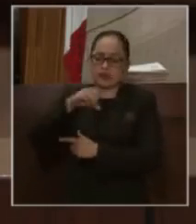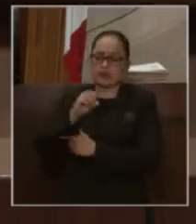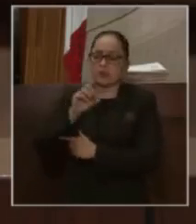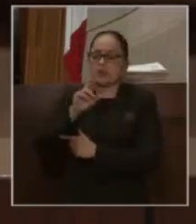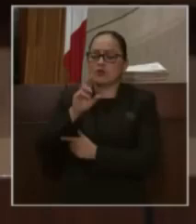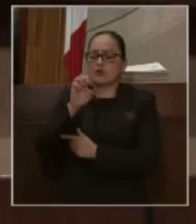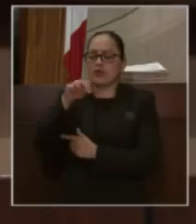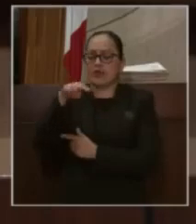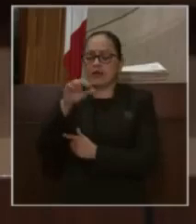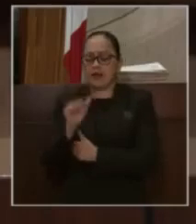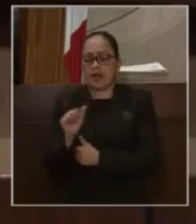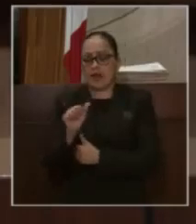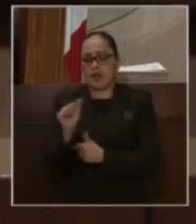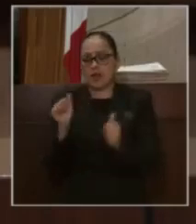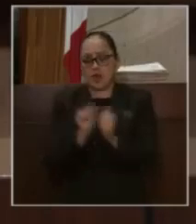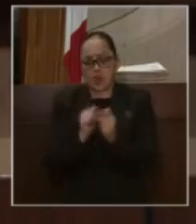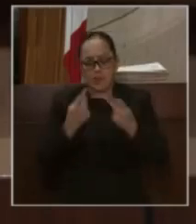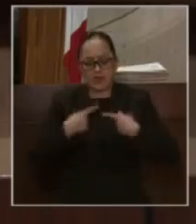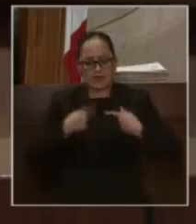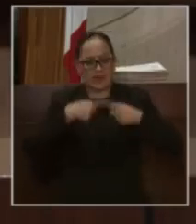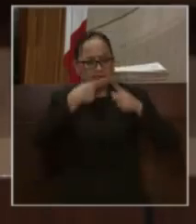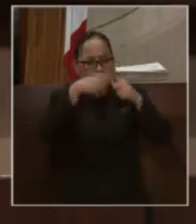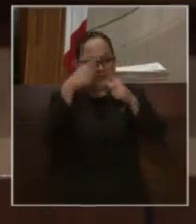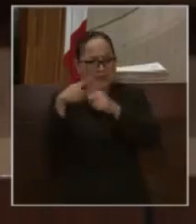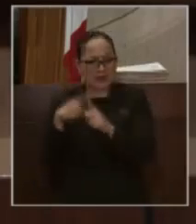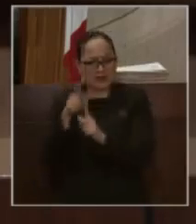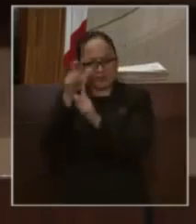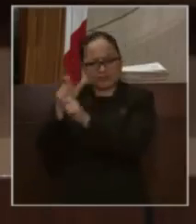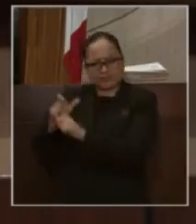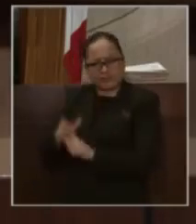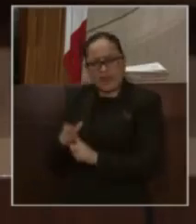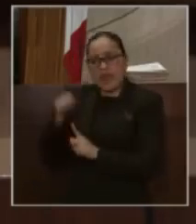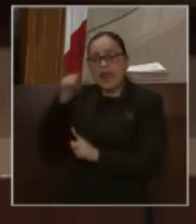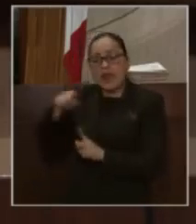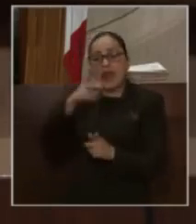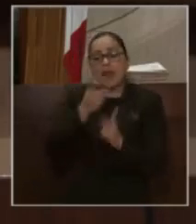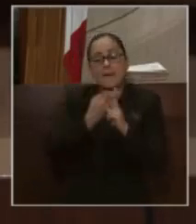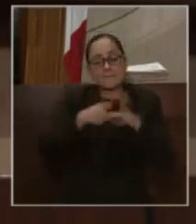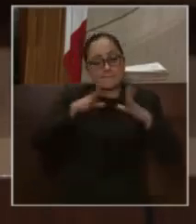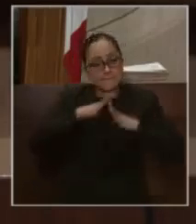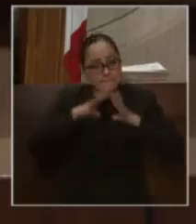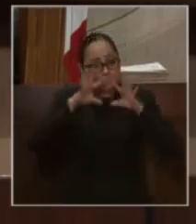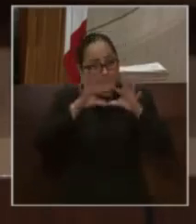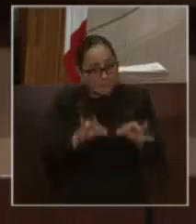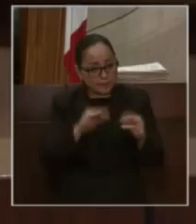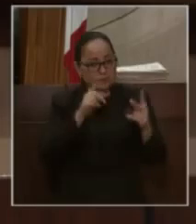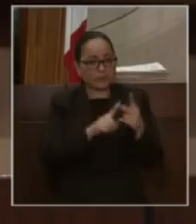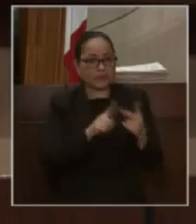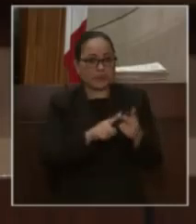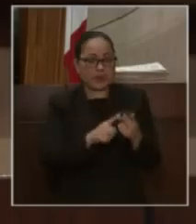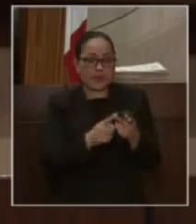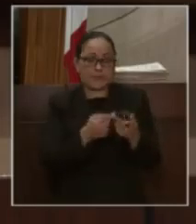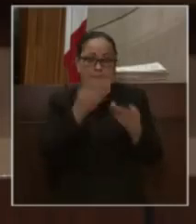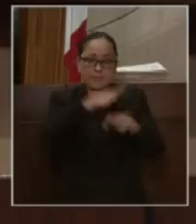a través de diversas personas físicas, fue quien lo creó, ingresó recursos en él,